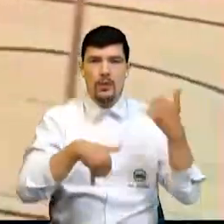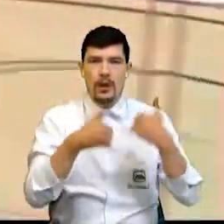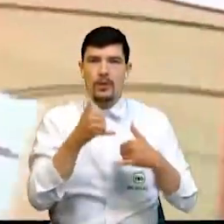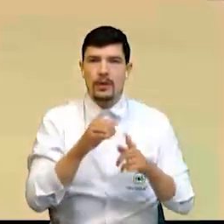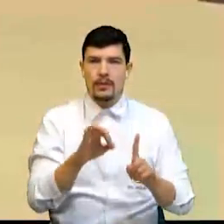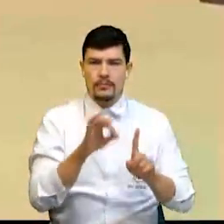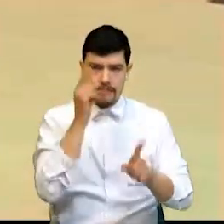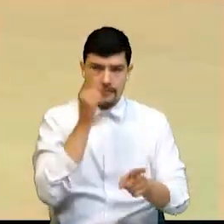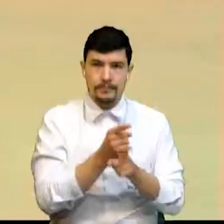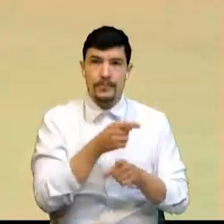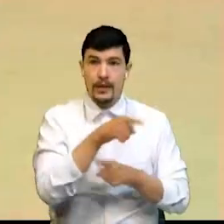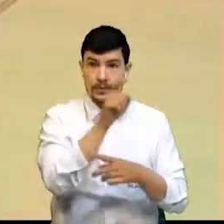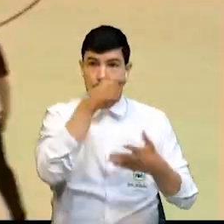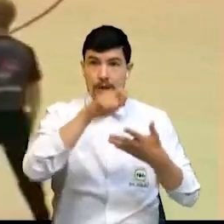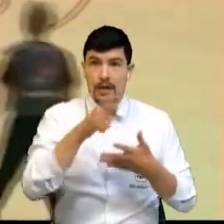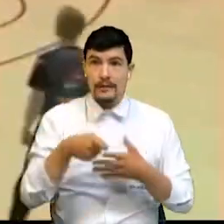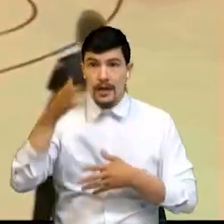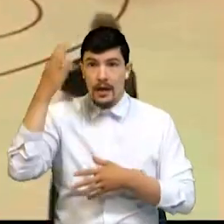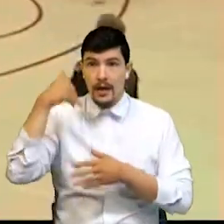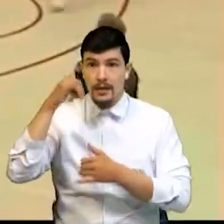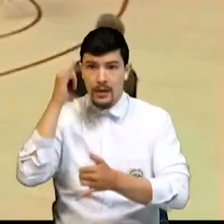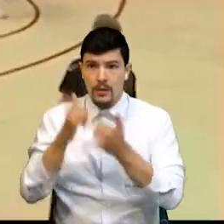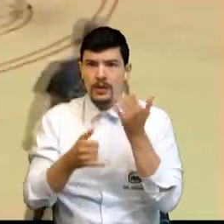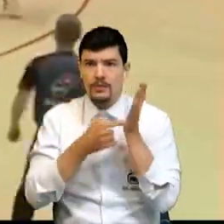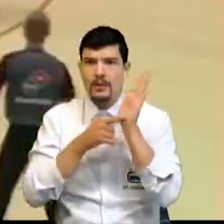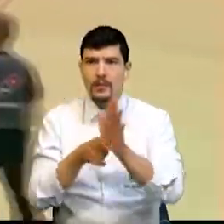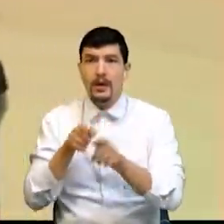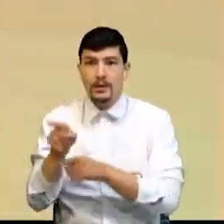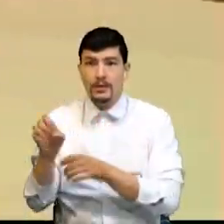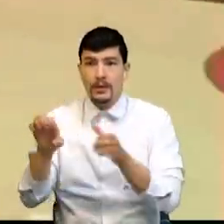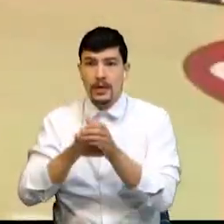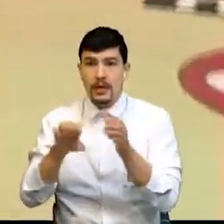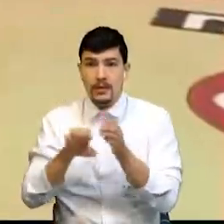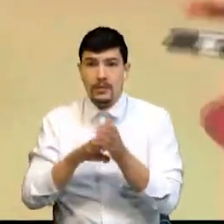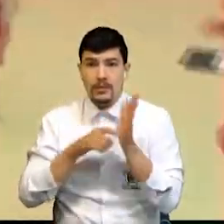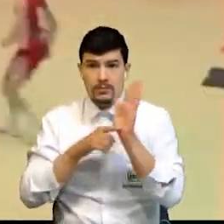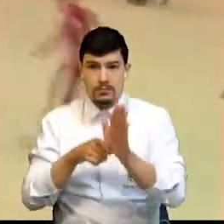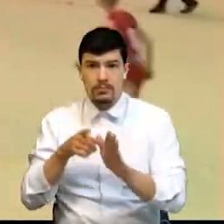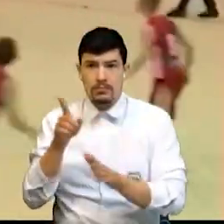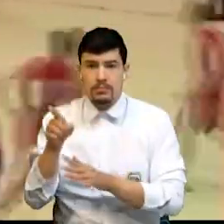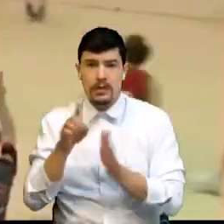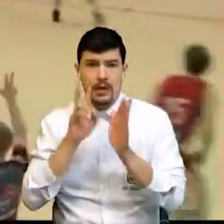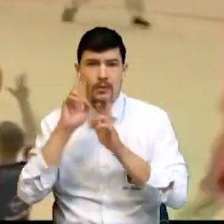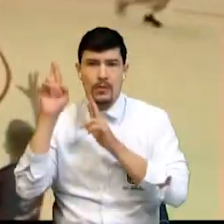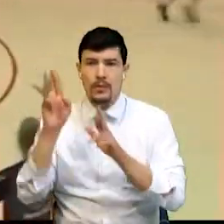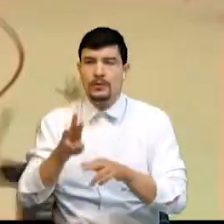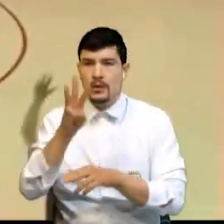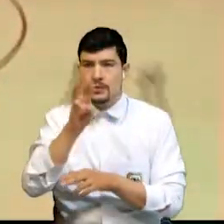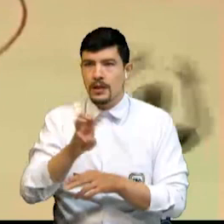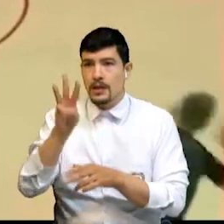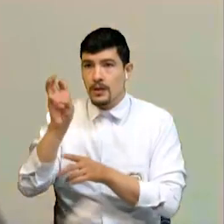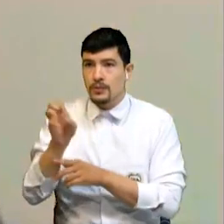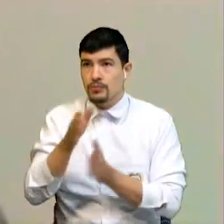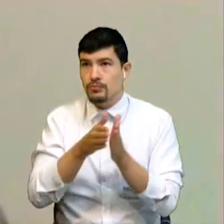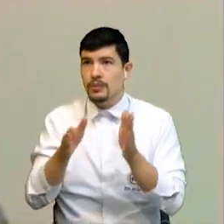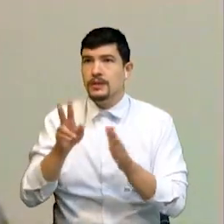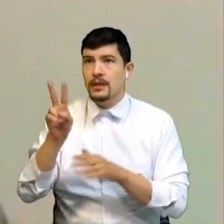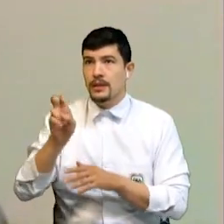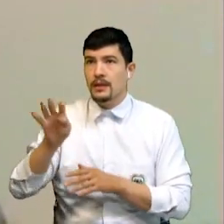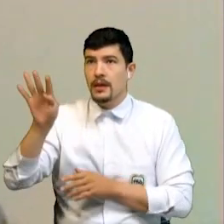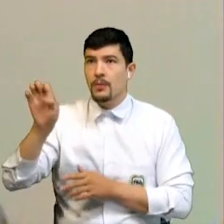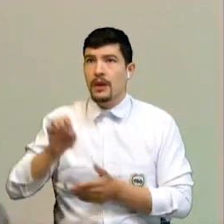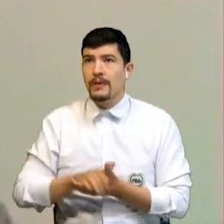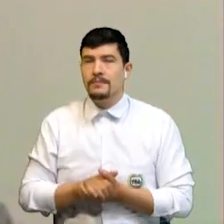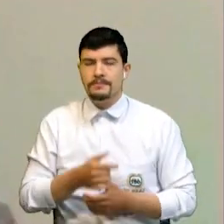calificación conseguida en su última presentación donde su equipo se impuso al quinteto del valor por marcador de 88 79 me está yendo